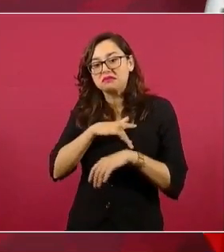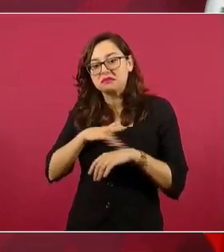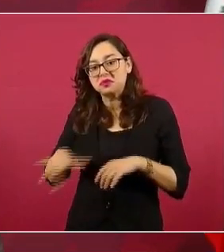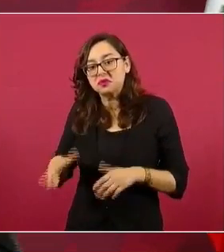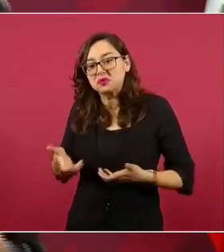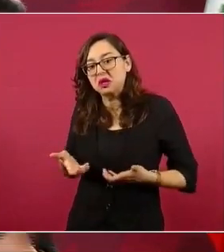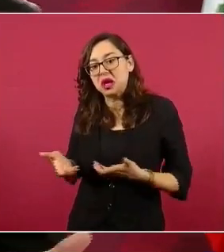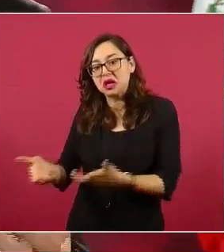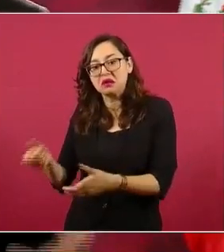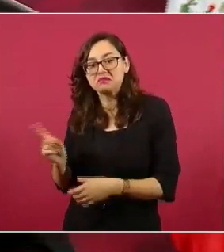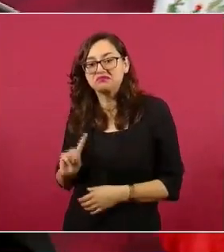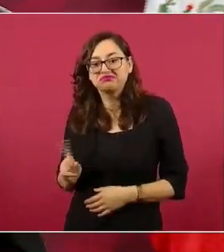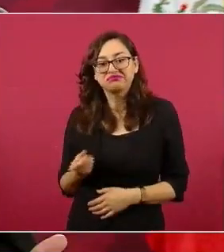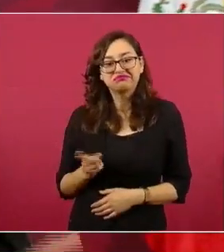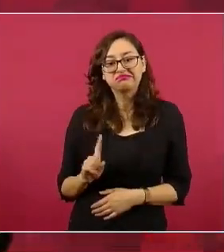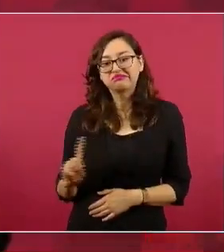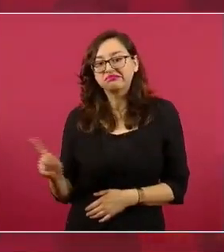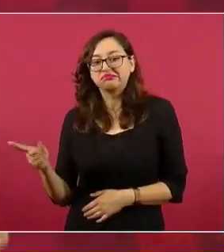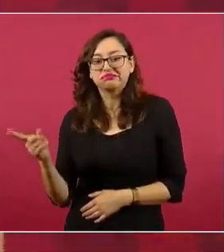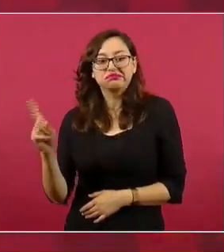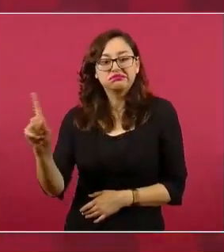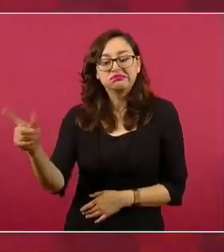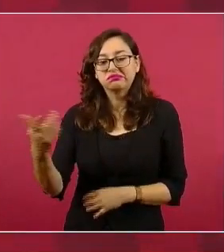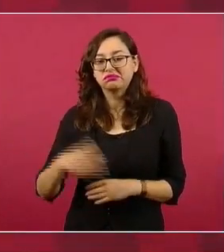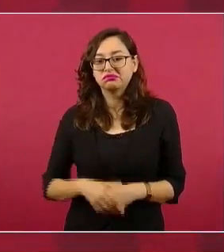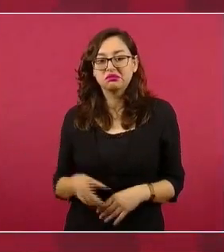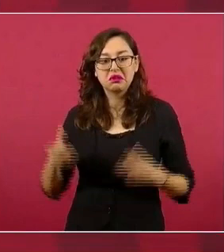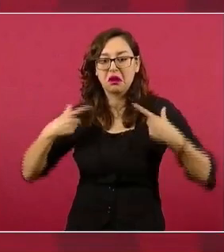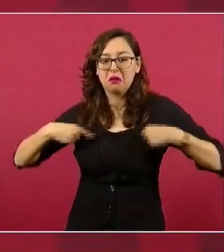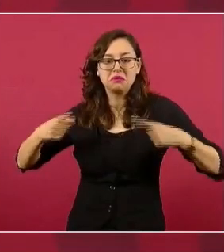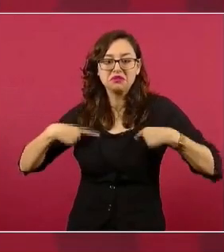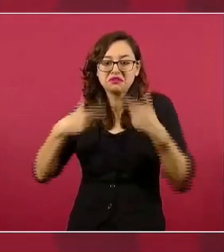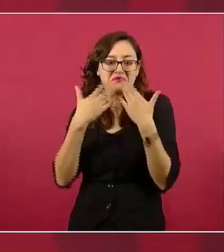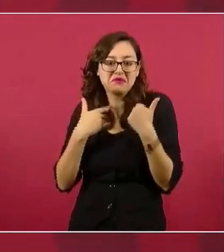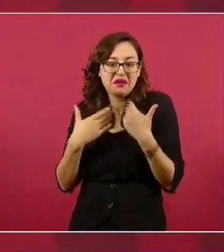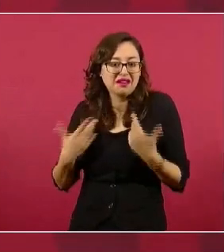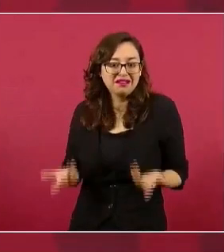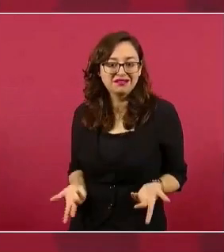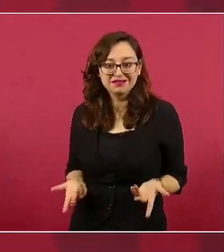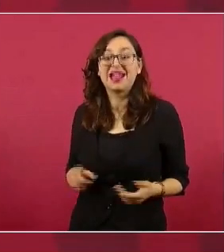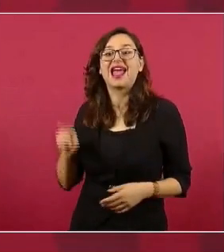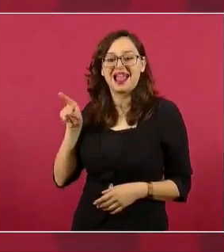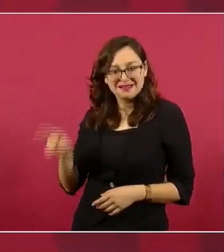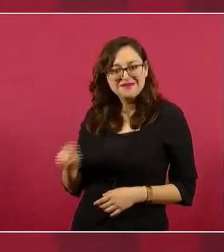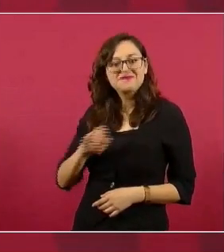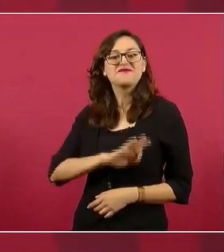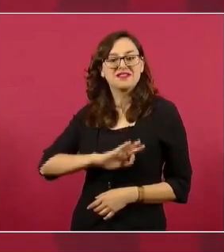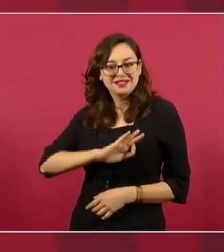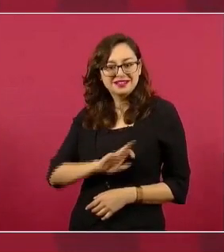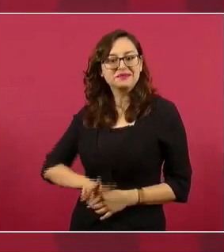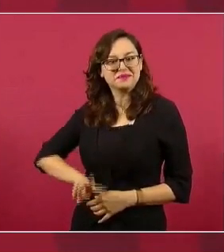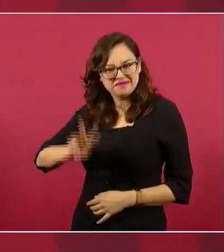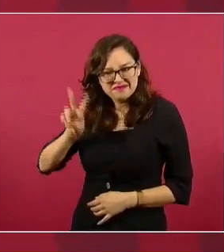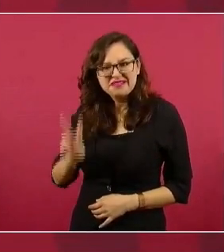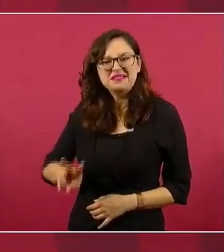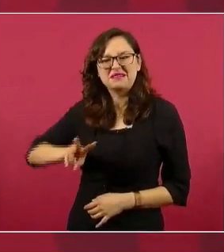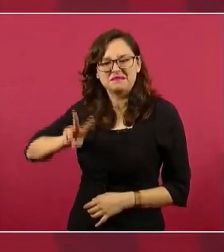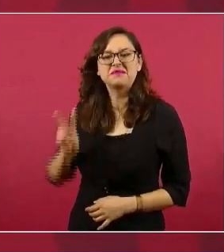La felicidad no necesariamente tiene que ver con lo material.